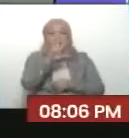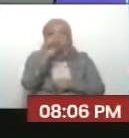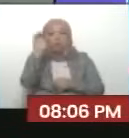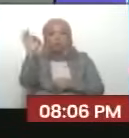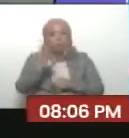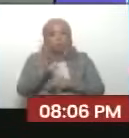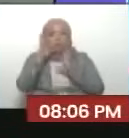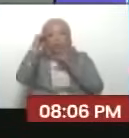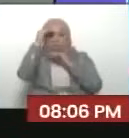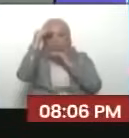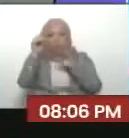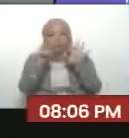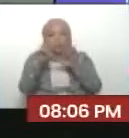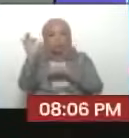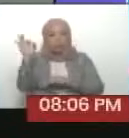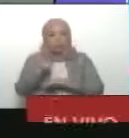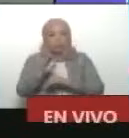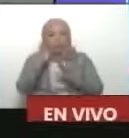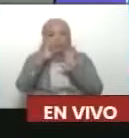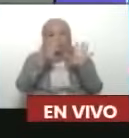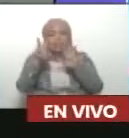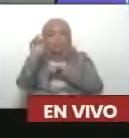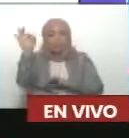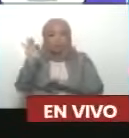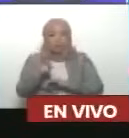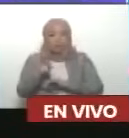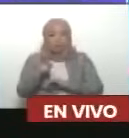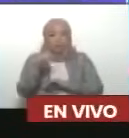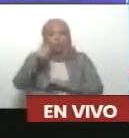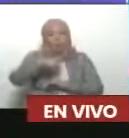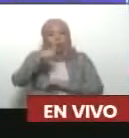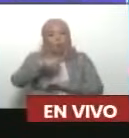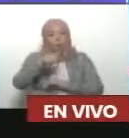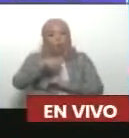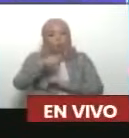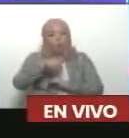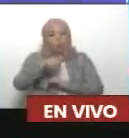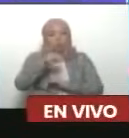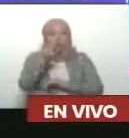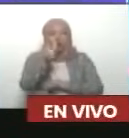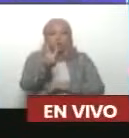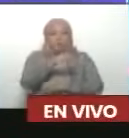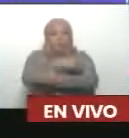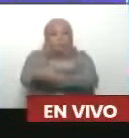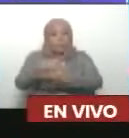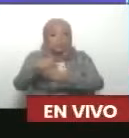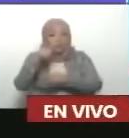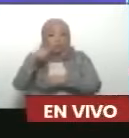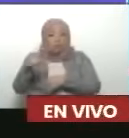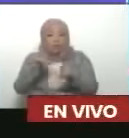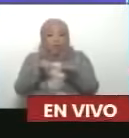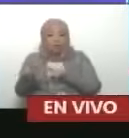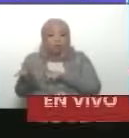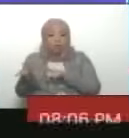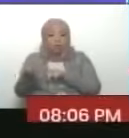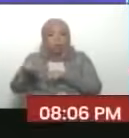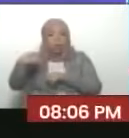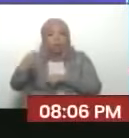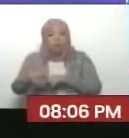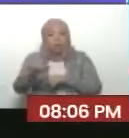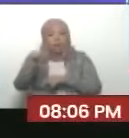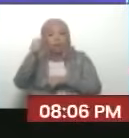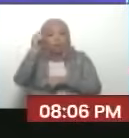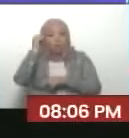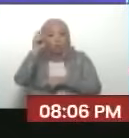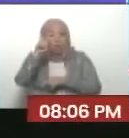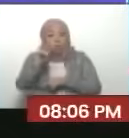50% de atención, 60, 70. Hoy tenemos 2 millones de casos, ya casi. En los próximos días llegamos